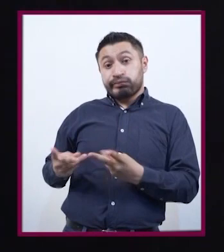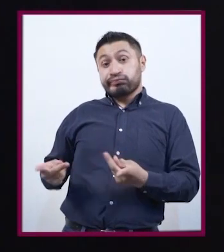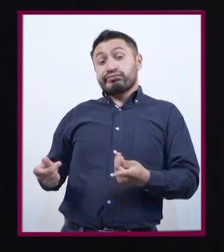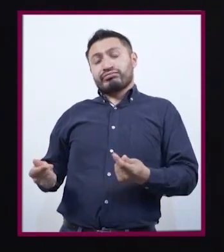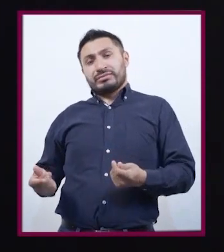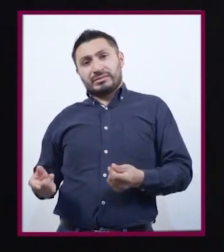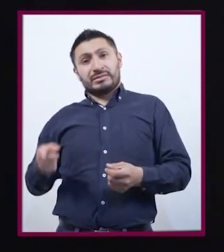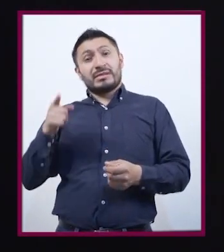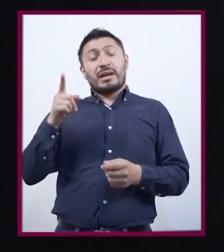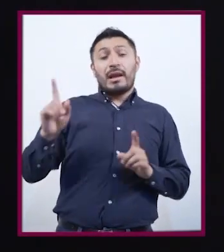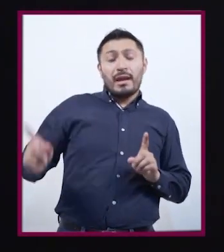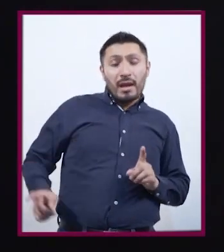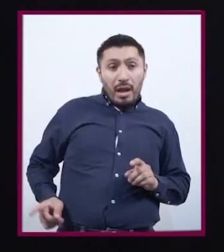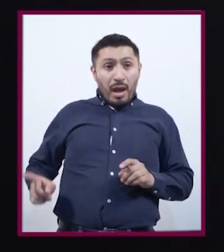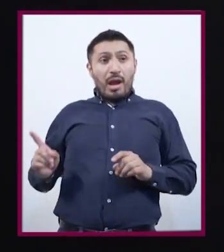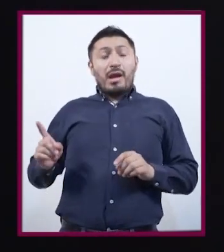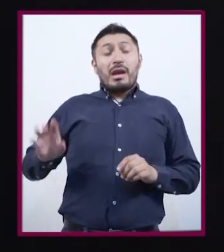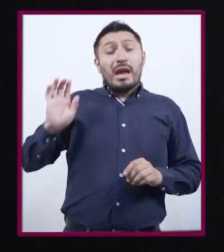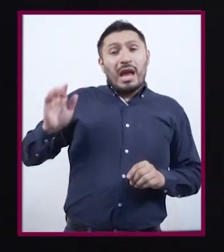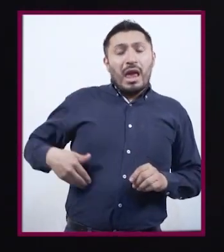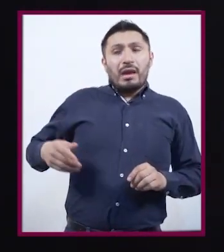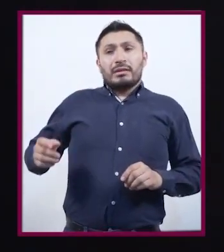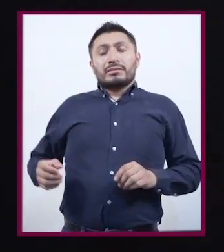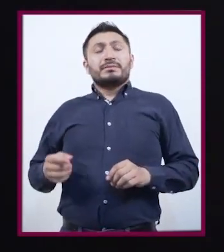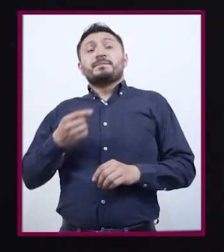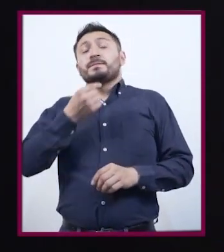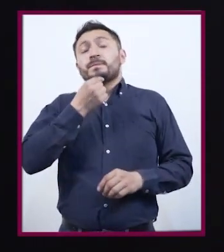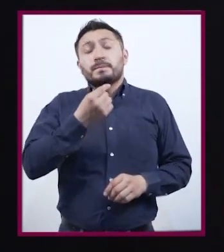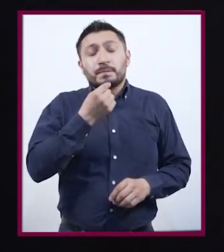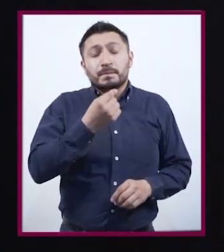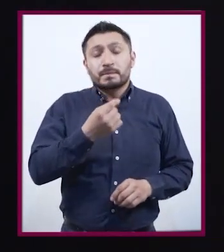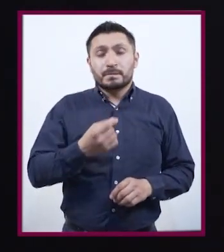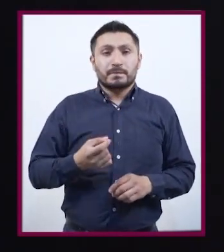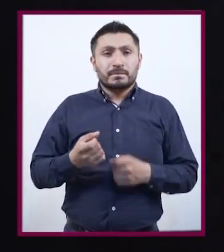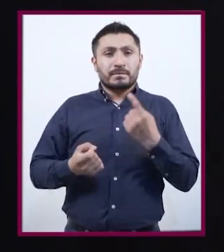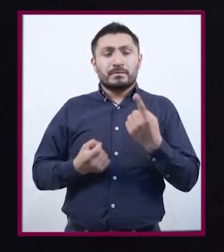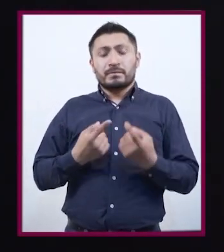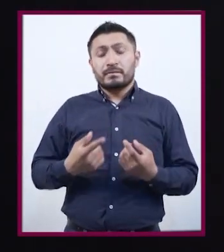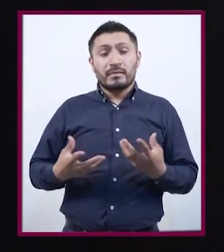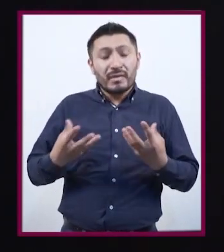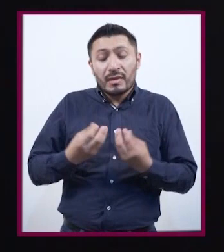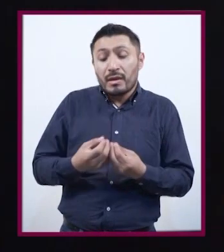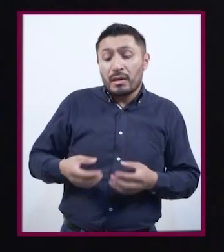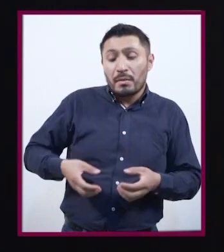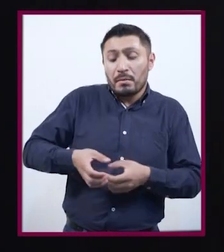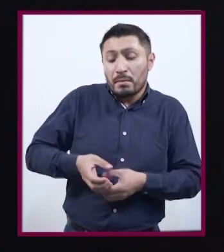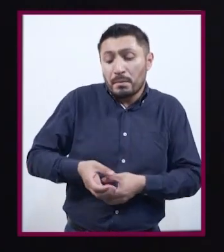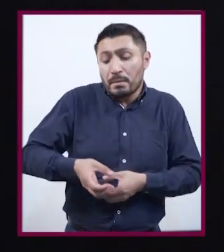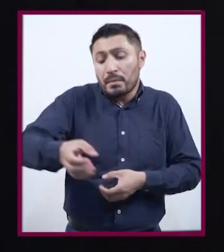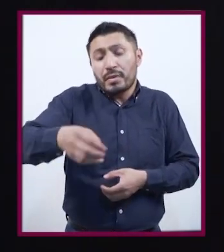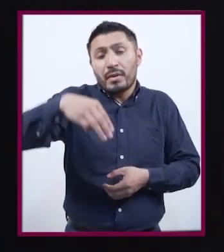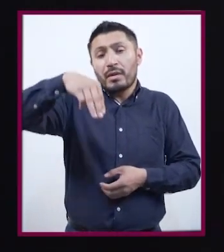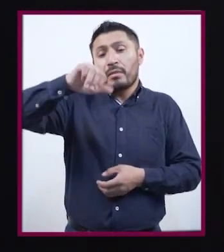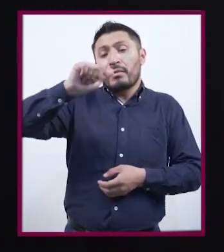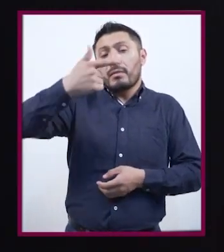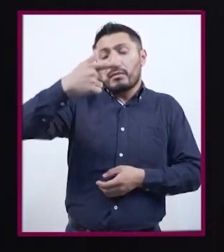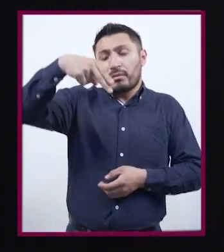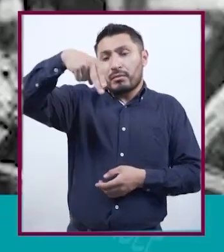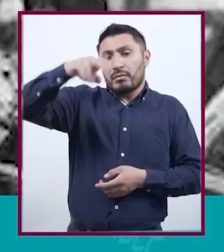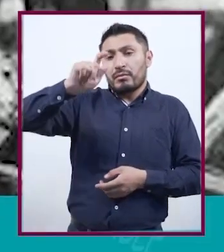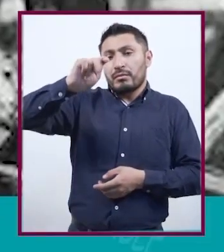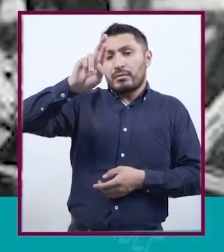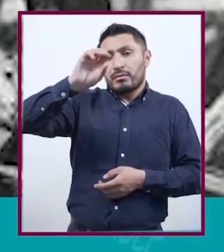derretido al interponerse él accidentalmente por unos instantes en la señal de un tubo al vacío llamado